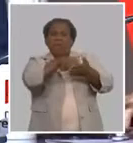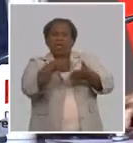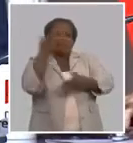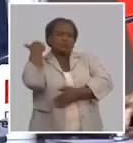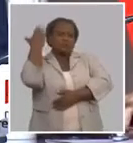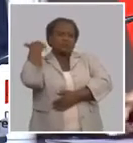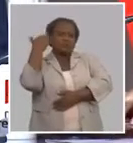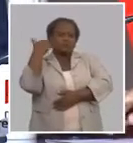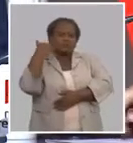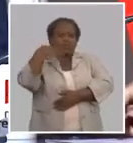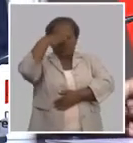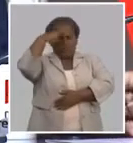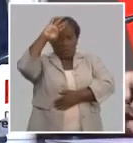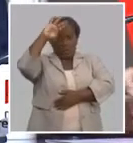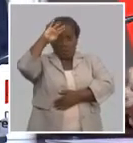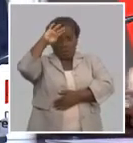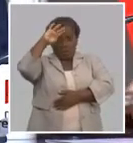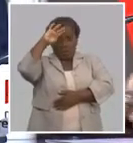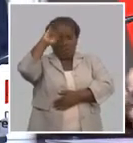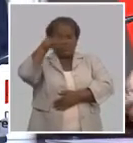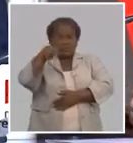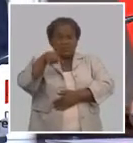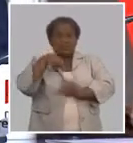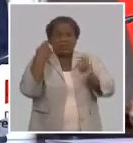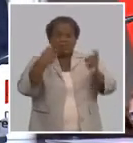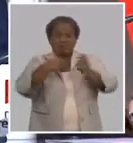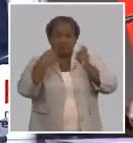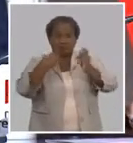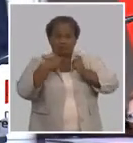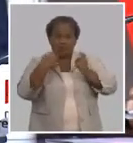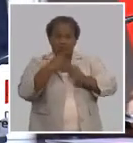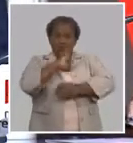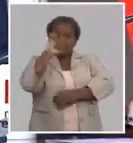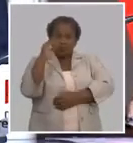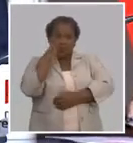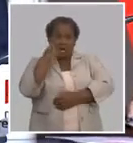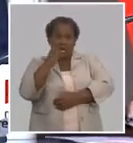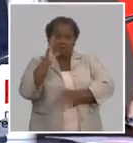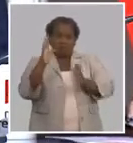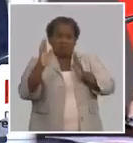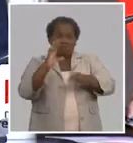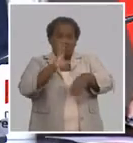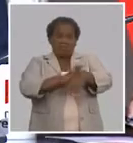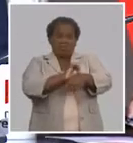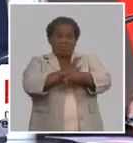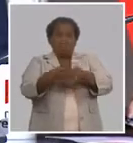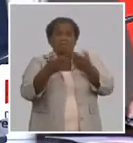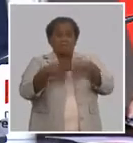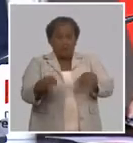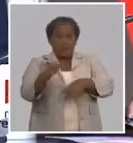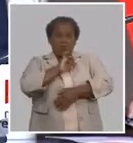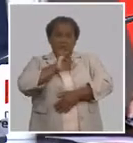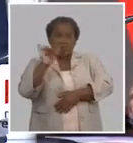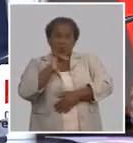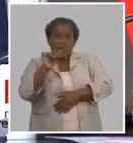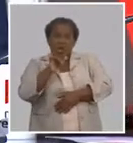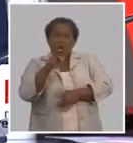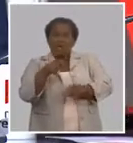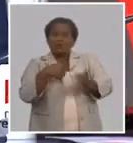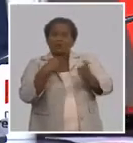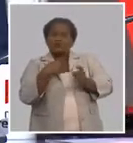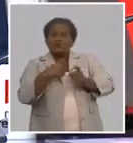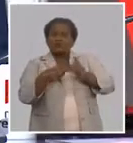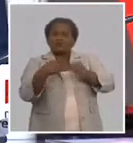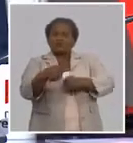nuestro país se habían librado batallas no de esta magnitud pero con enfermedades también con un